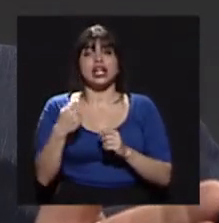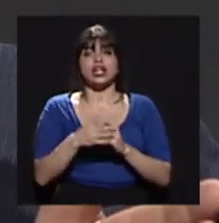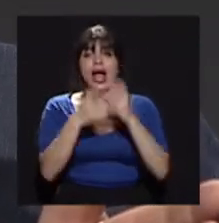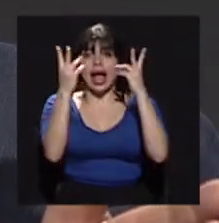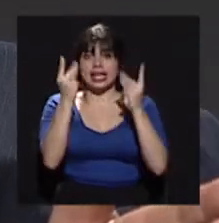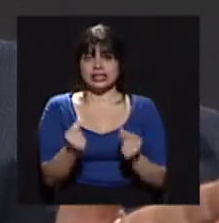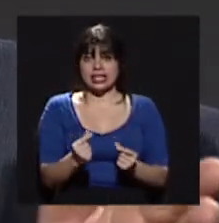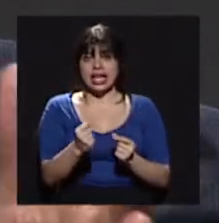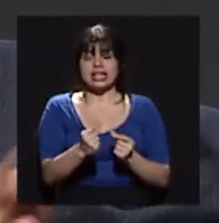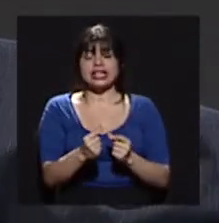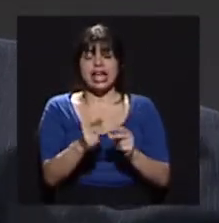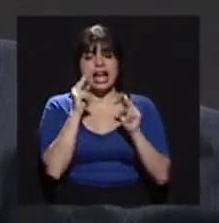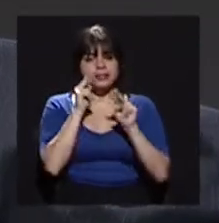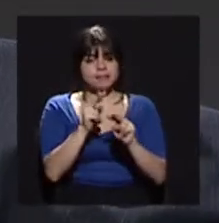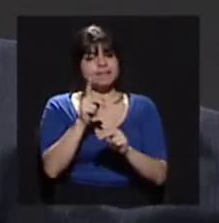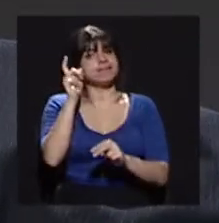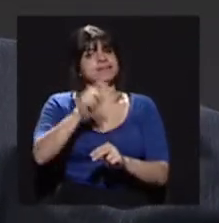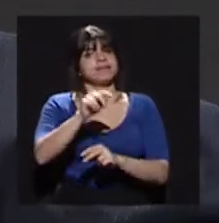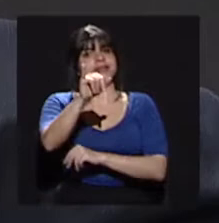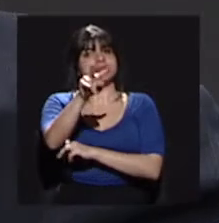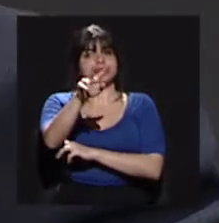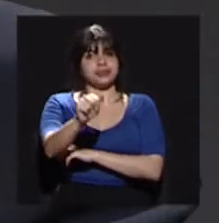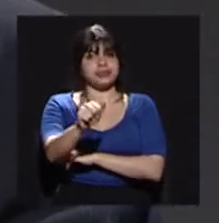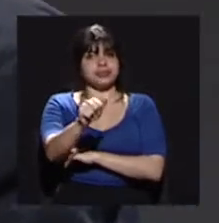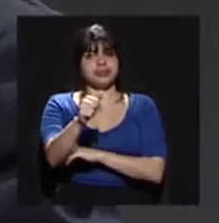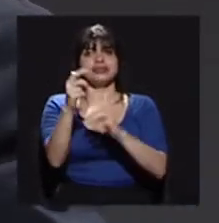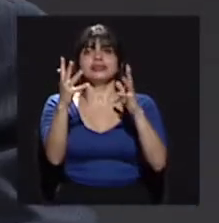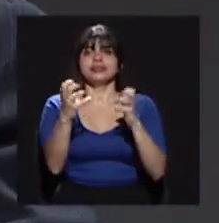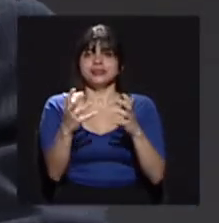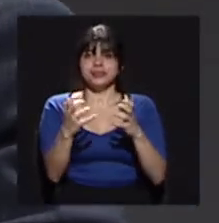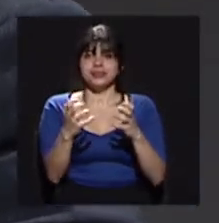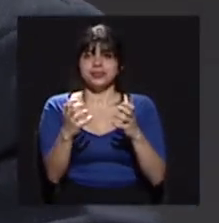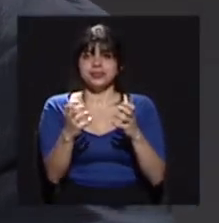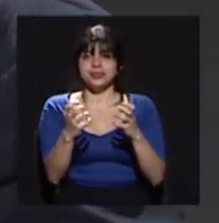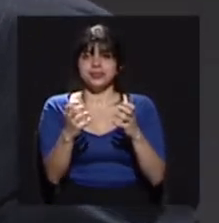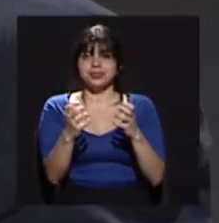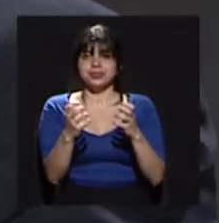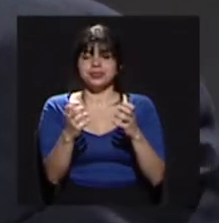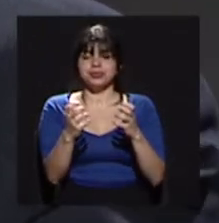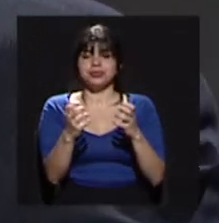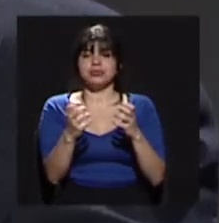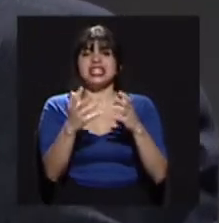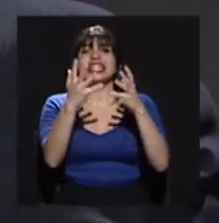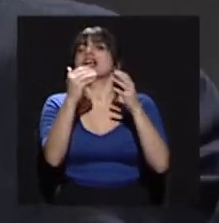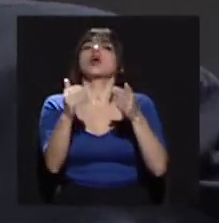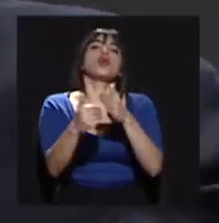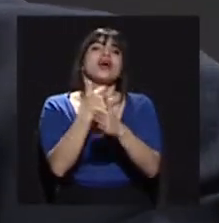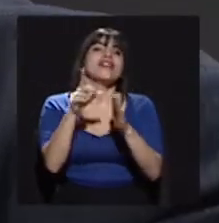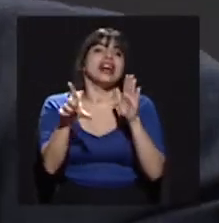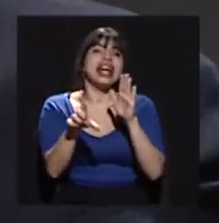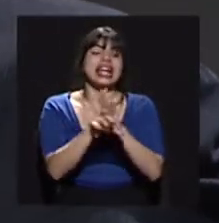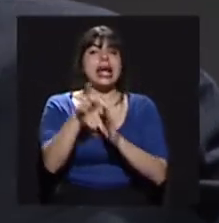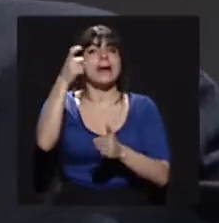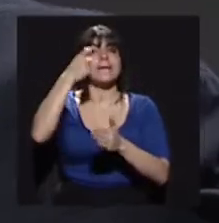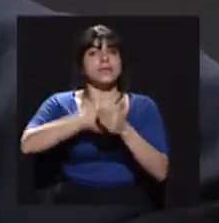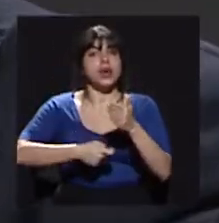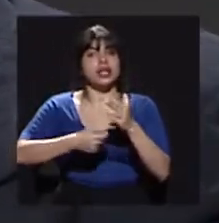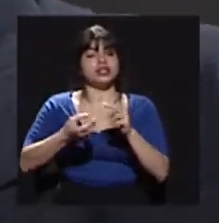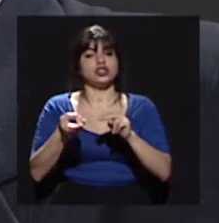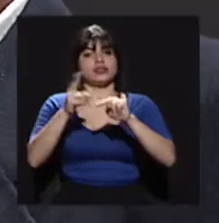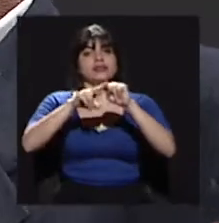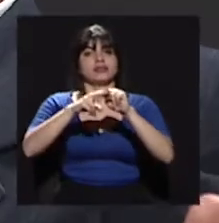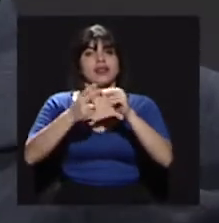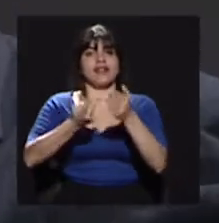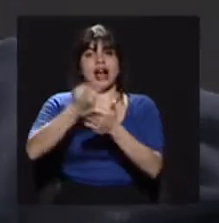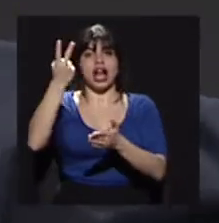en que va él iba en que quiere quiere una nueva ley de impuesto al valor agregado que